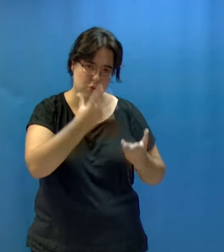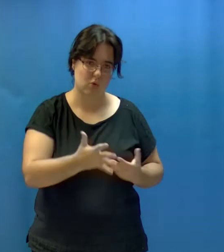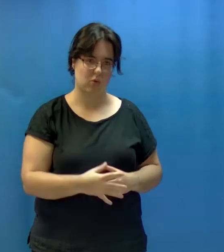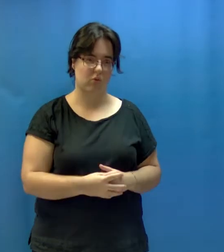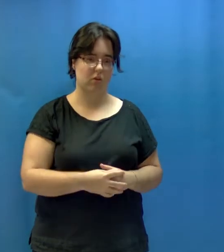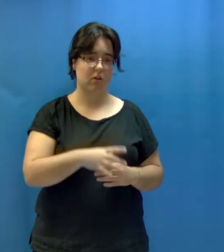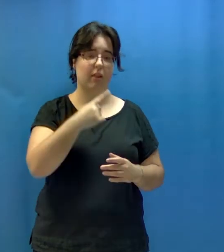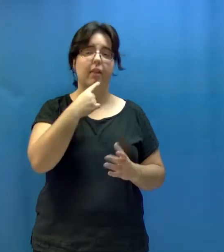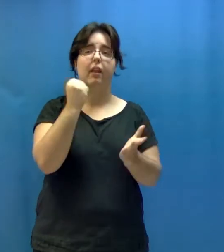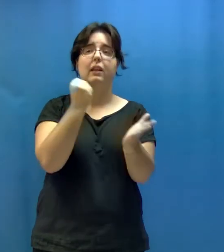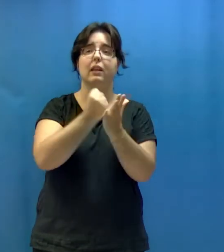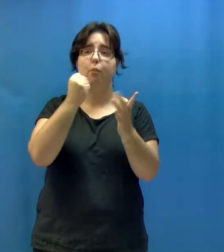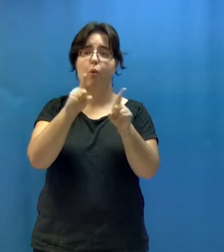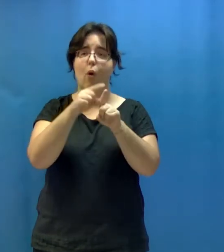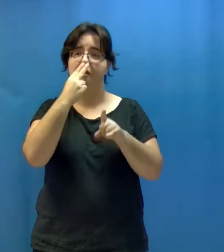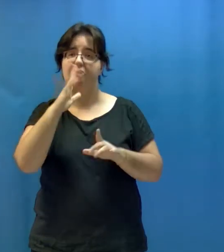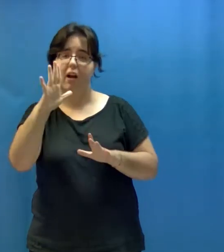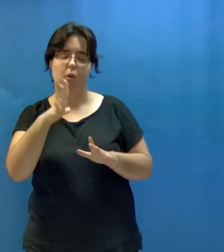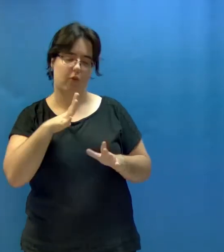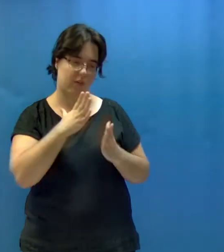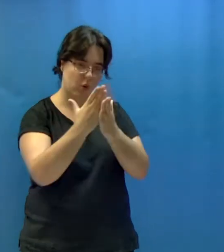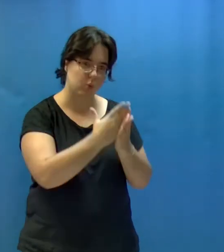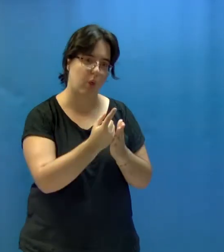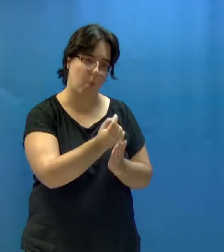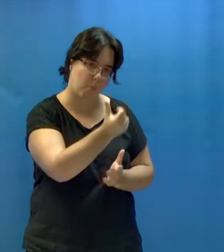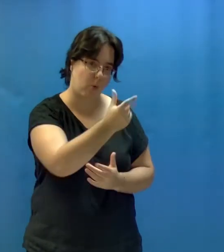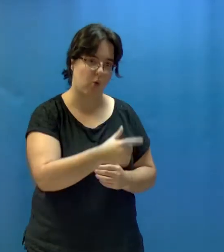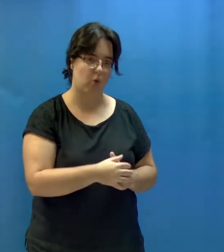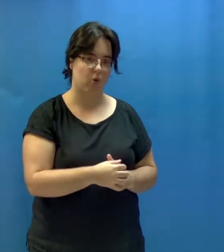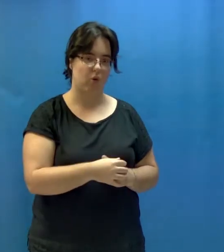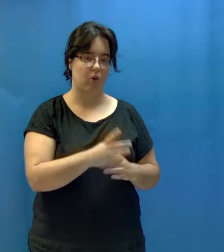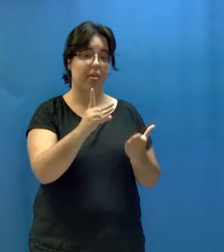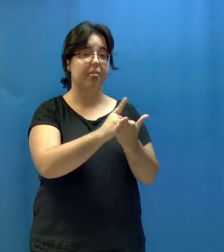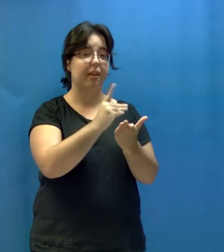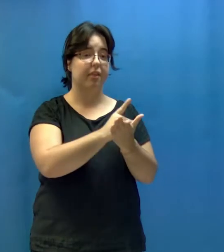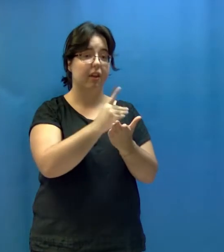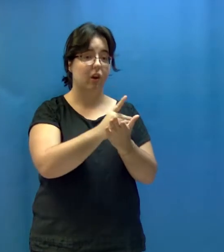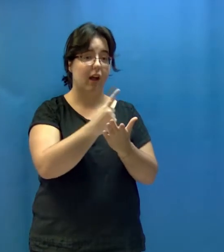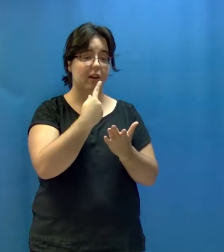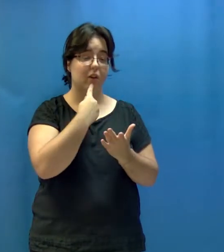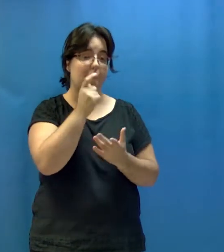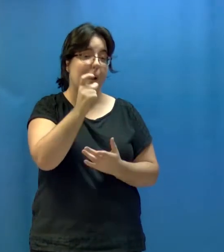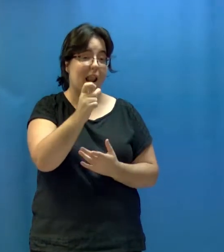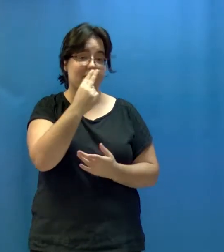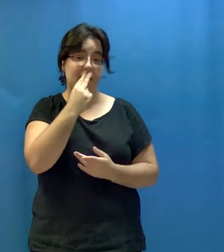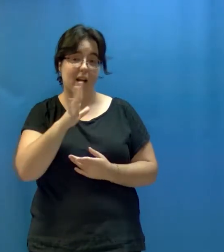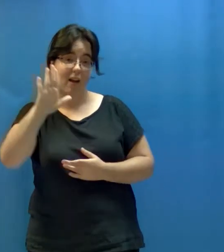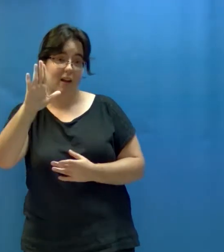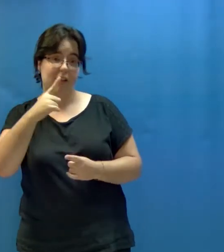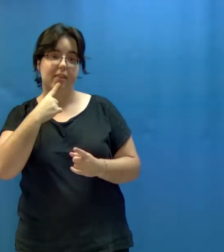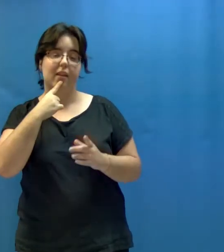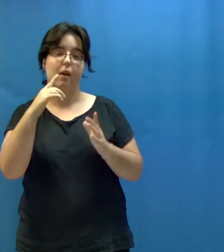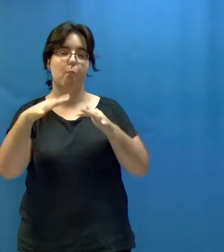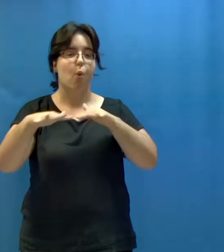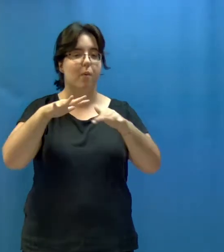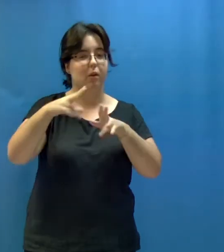fascista. Estudien un poco. Solo hay que leer el diccionario. Fascismo, movimiento político y social